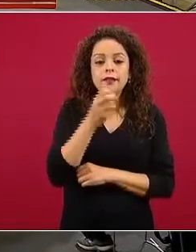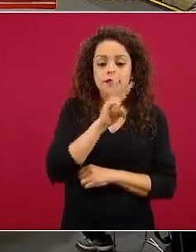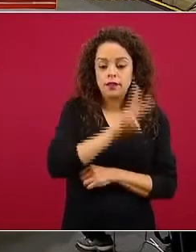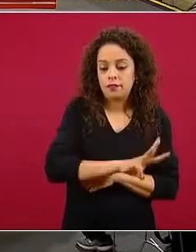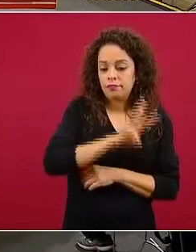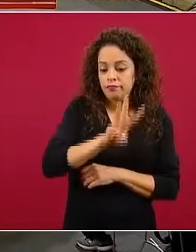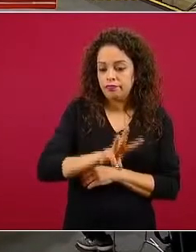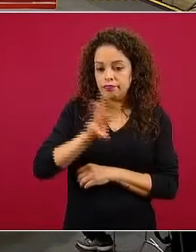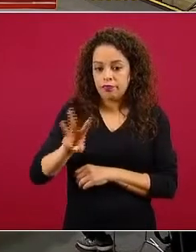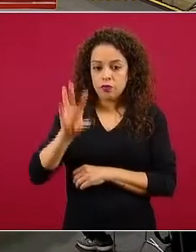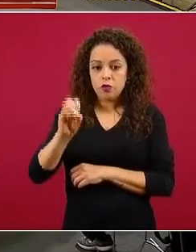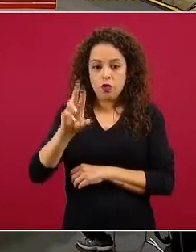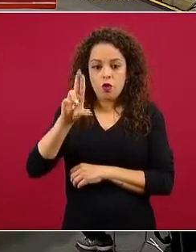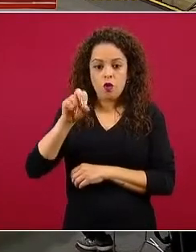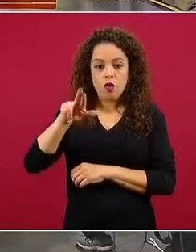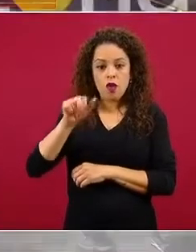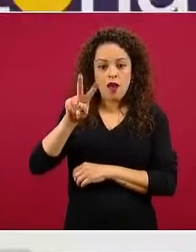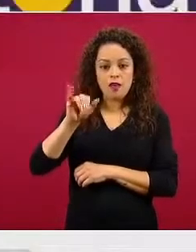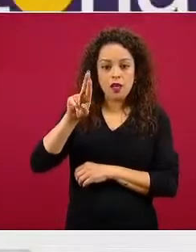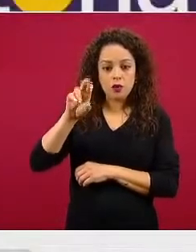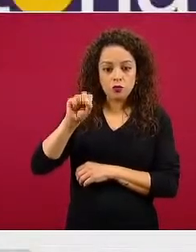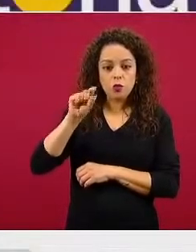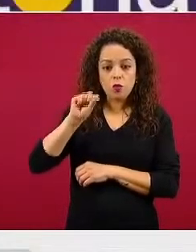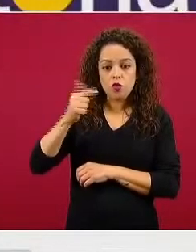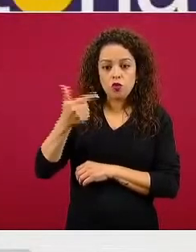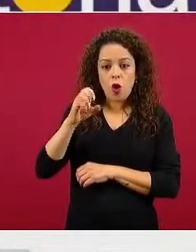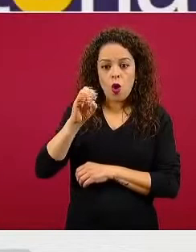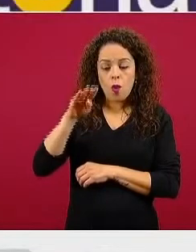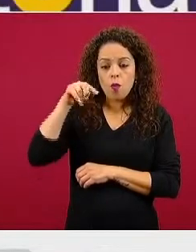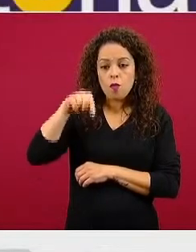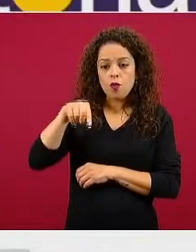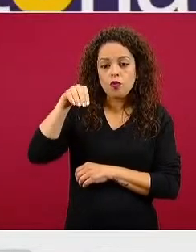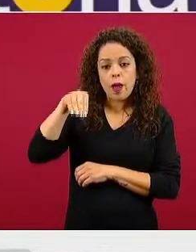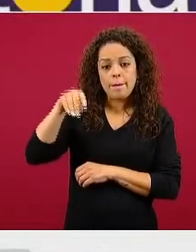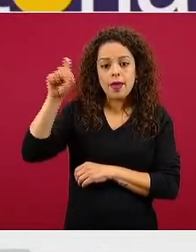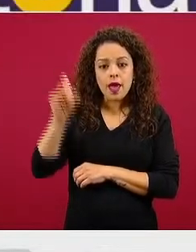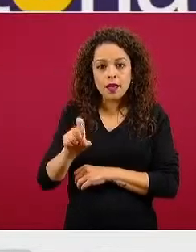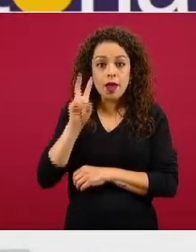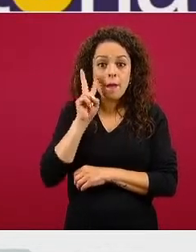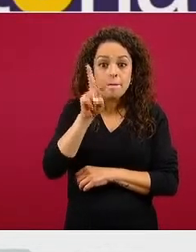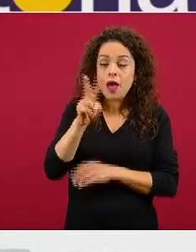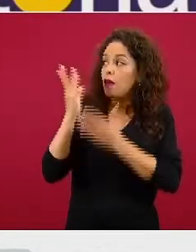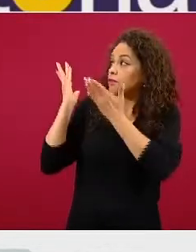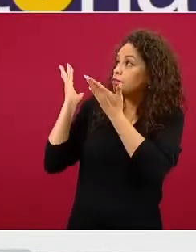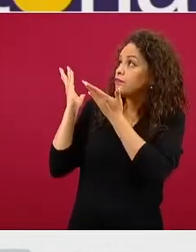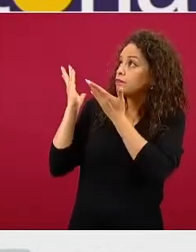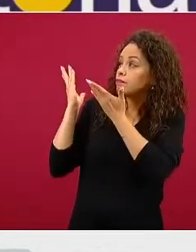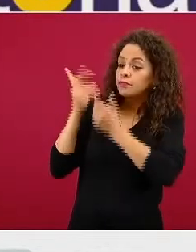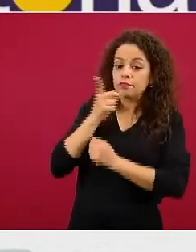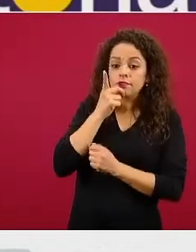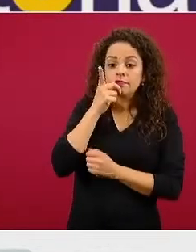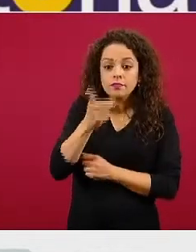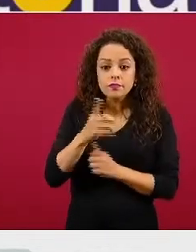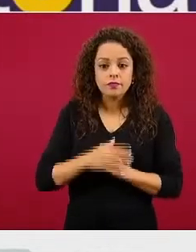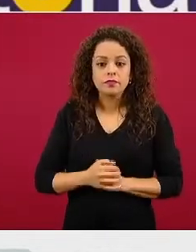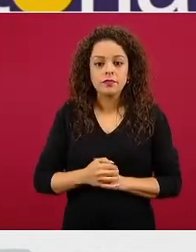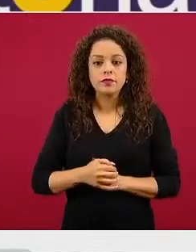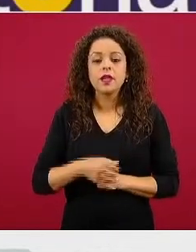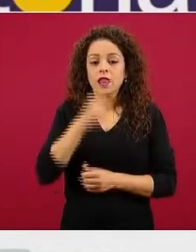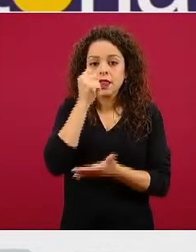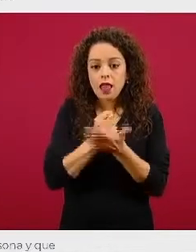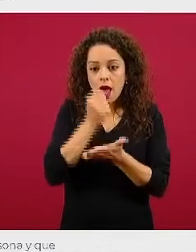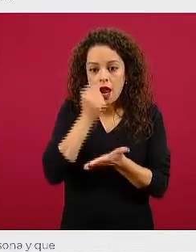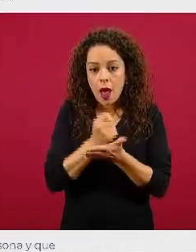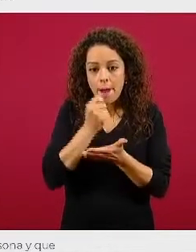coronavirus.gov.mx, y van a ver ustedes que aquí aparece terapia respiratoria. Y si le damos clic, por